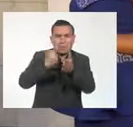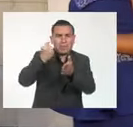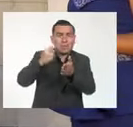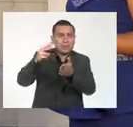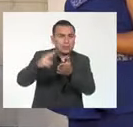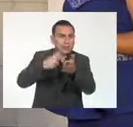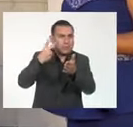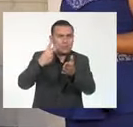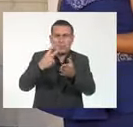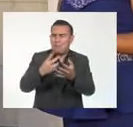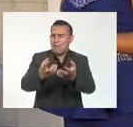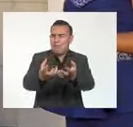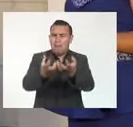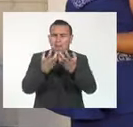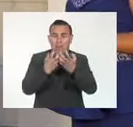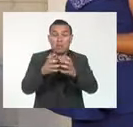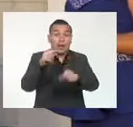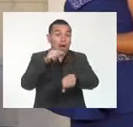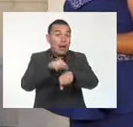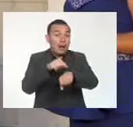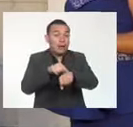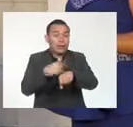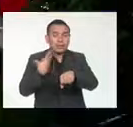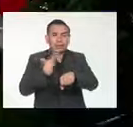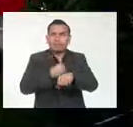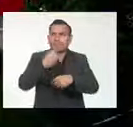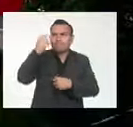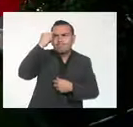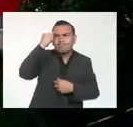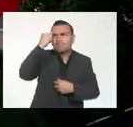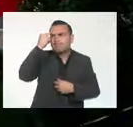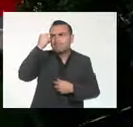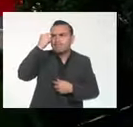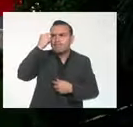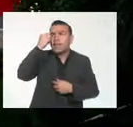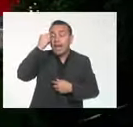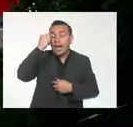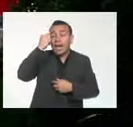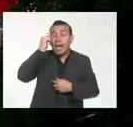habido muchos momentos en donde pensábamos con optimismo el futuro que queríamos tener.